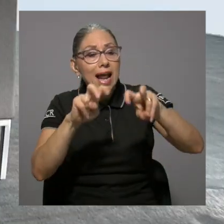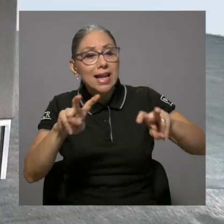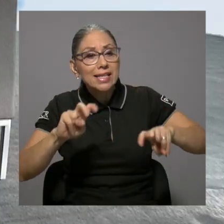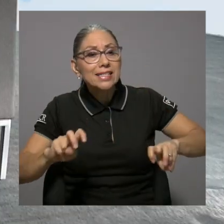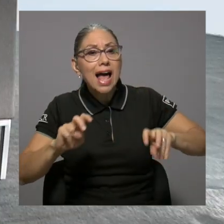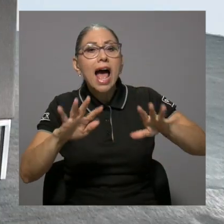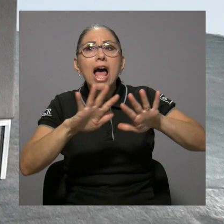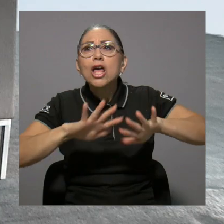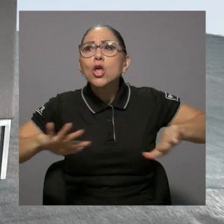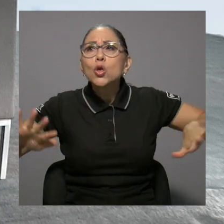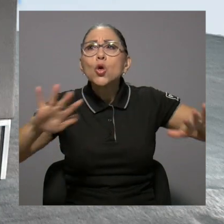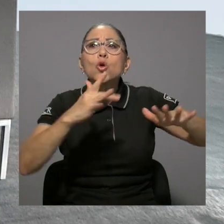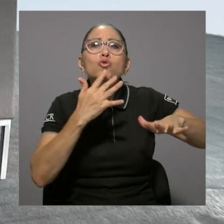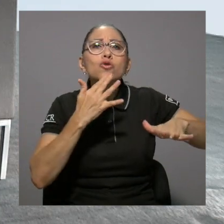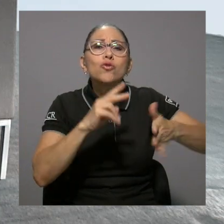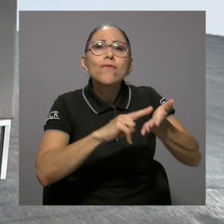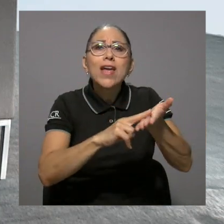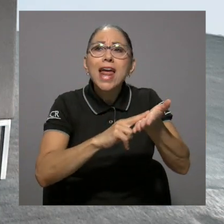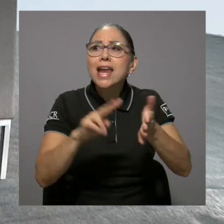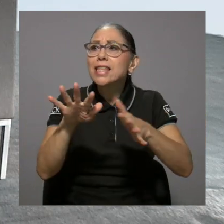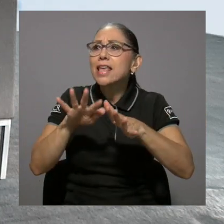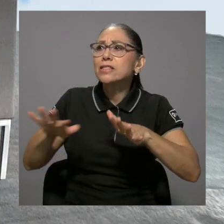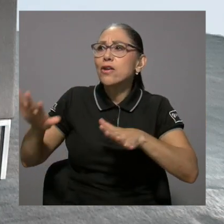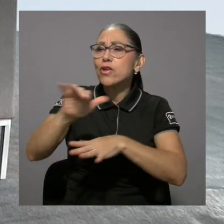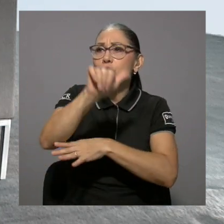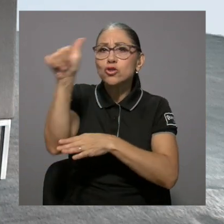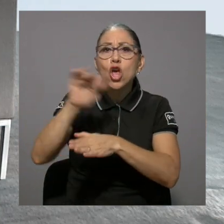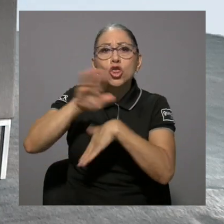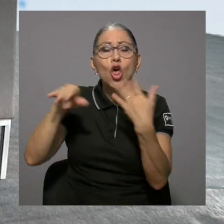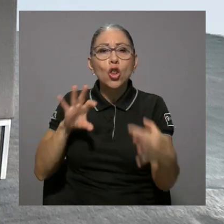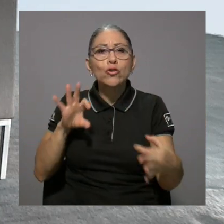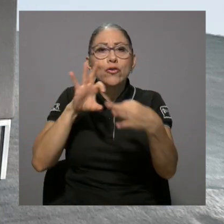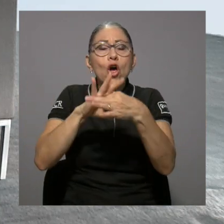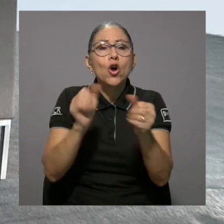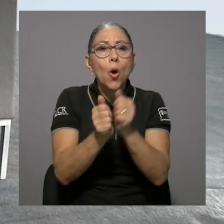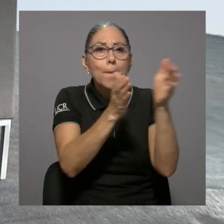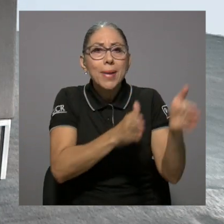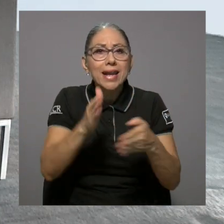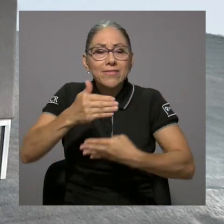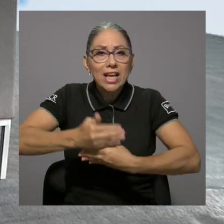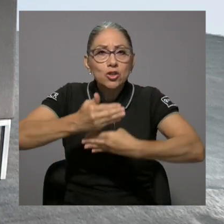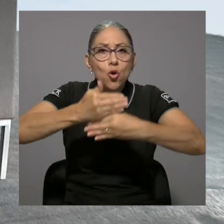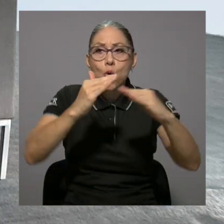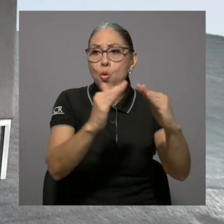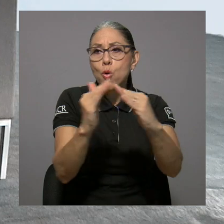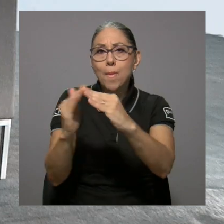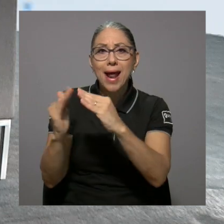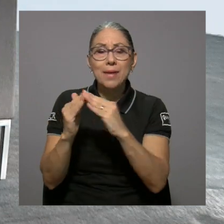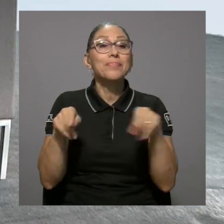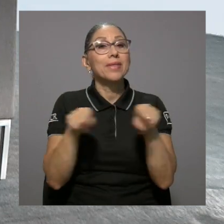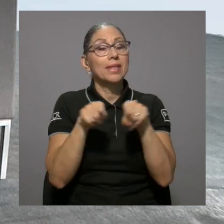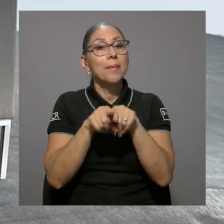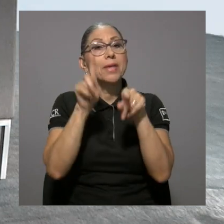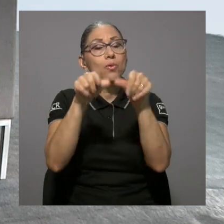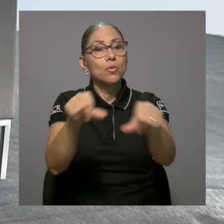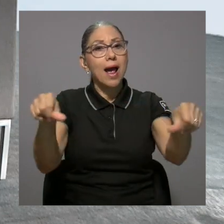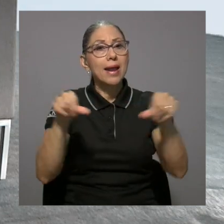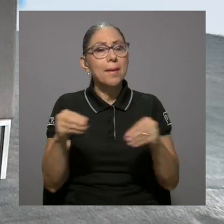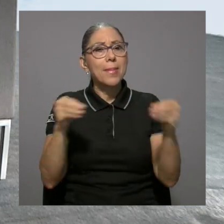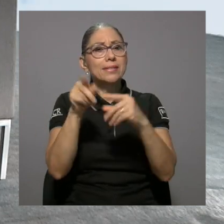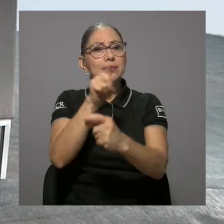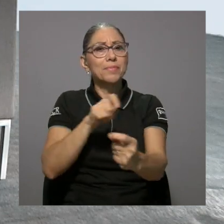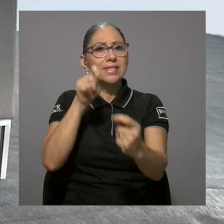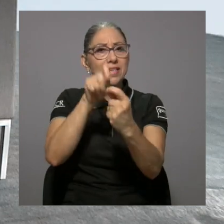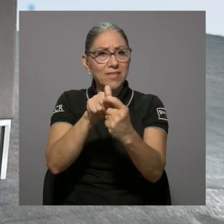infraestructura azul, todo lo que tiene que ver con planificación urbana en este caso. Y también hay un área un poco más específica